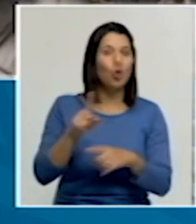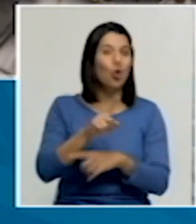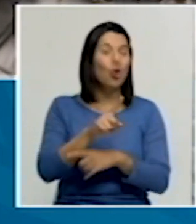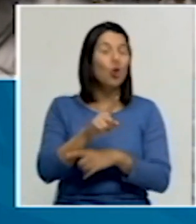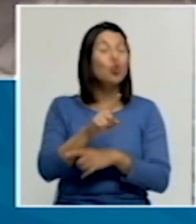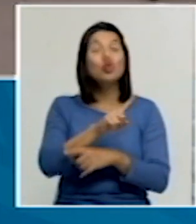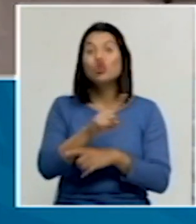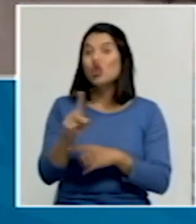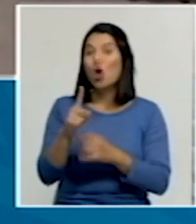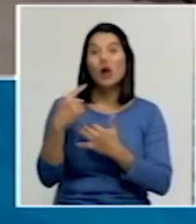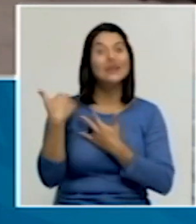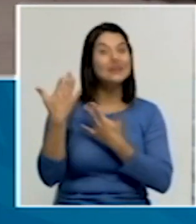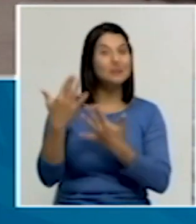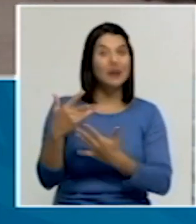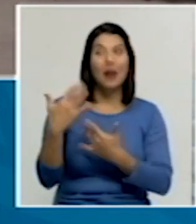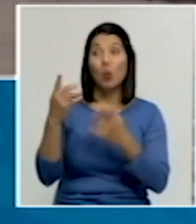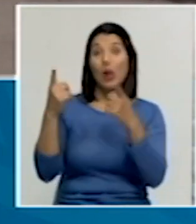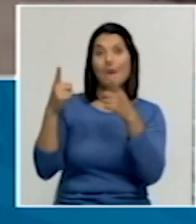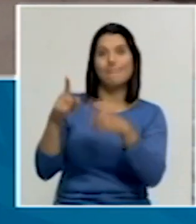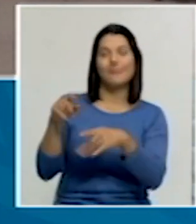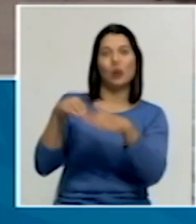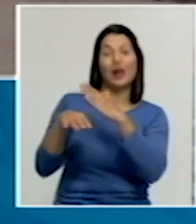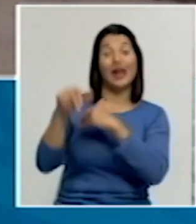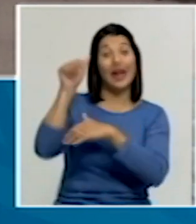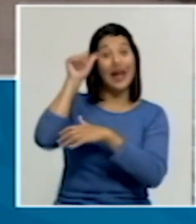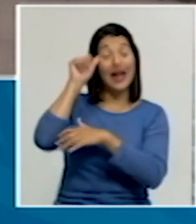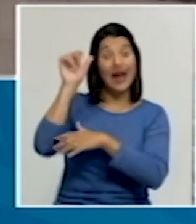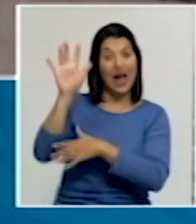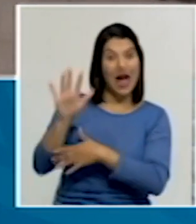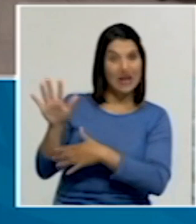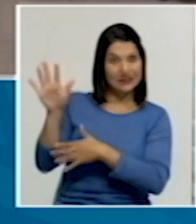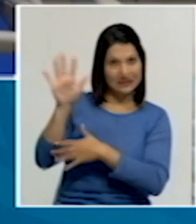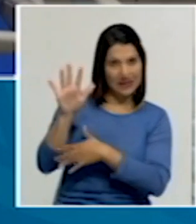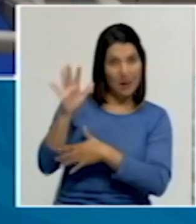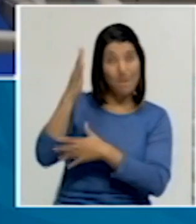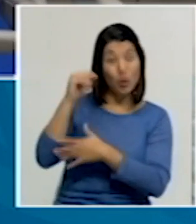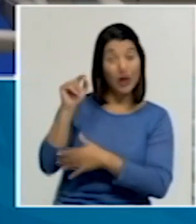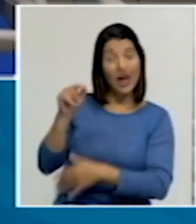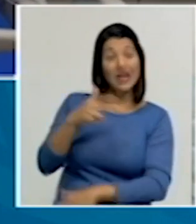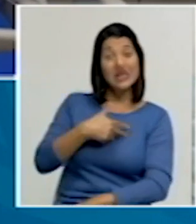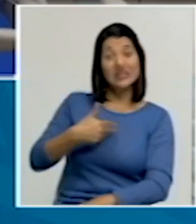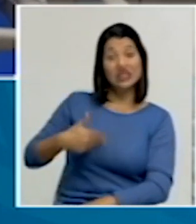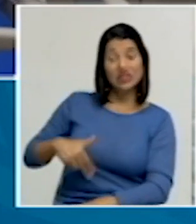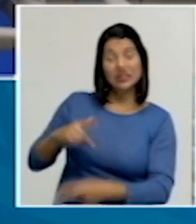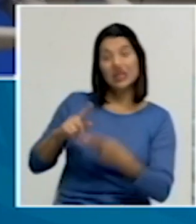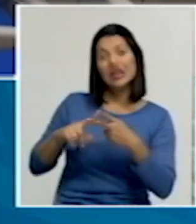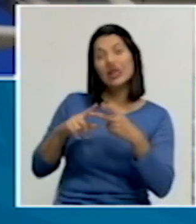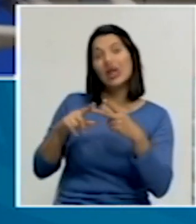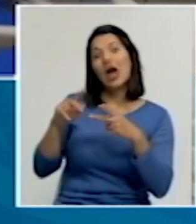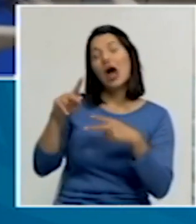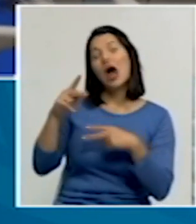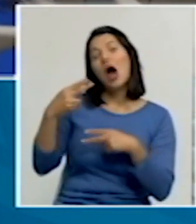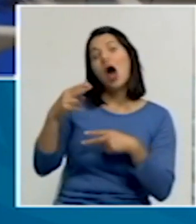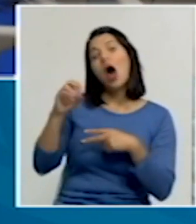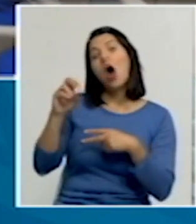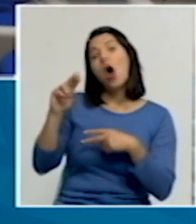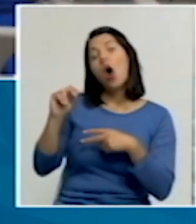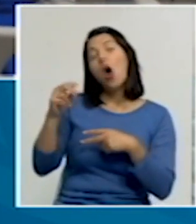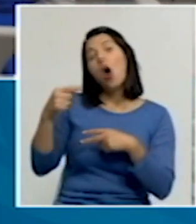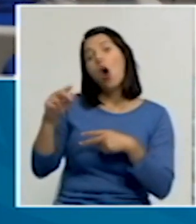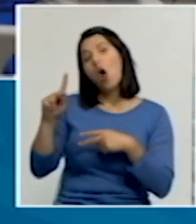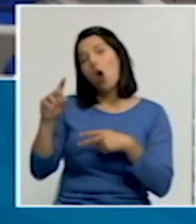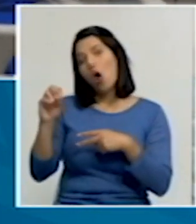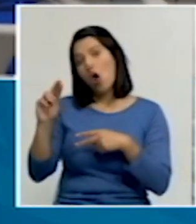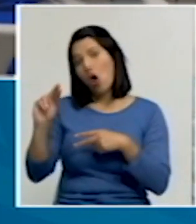en Asia, especialmente en que China, Hong Kong, Corea del